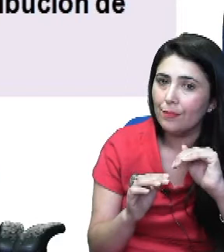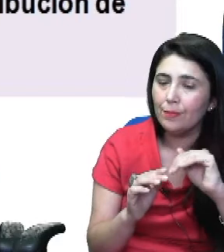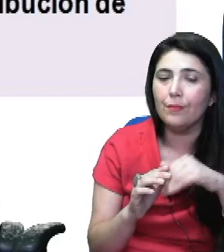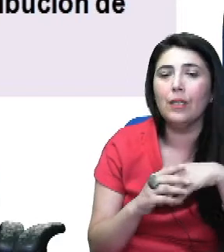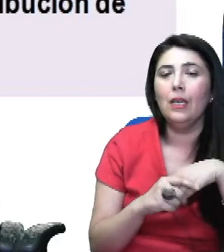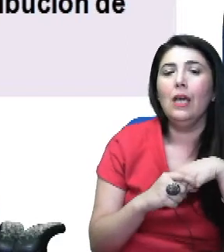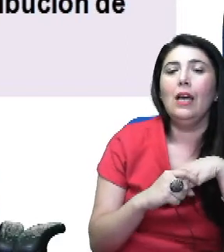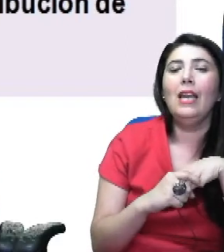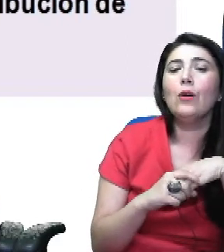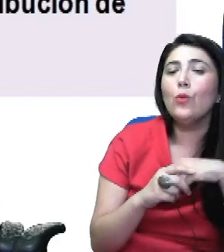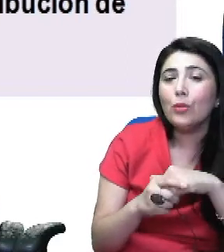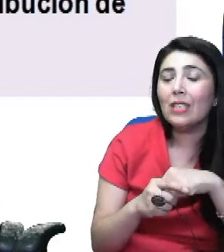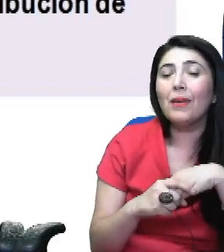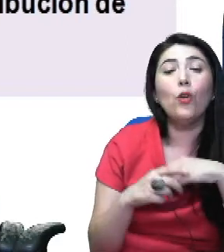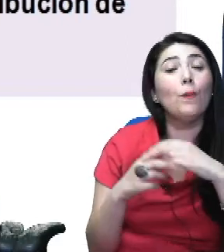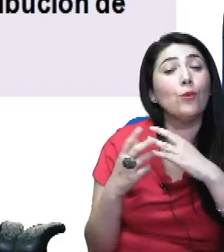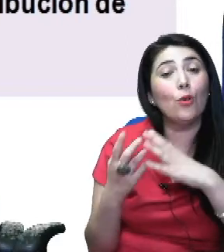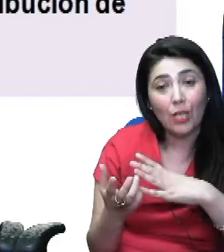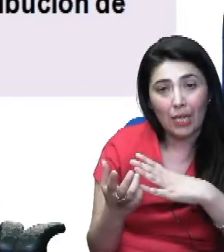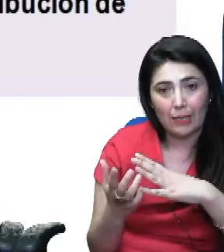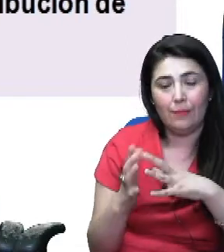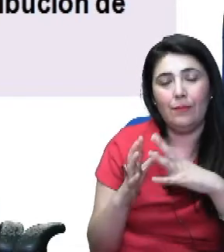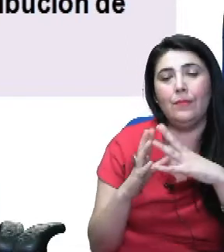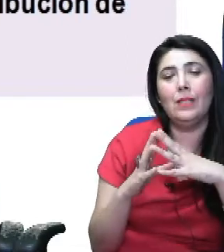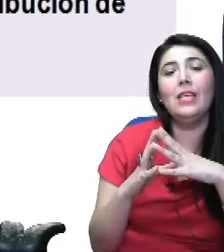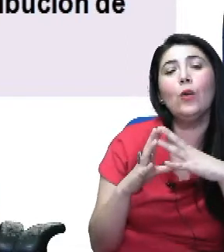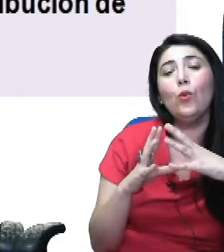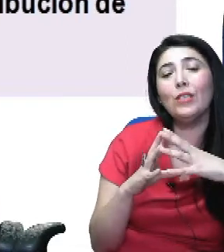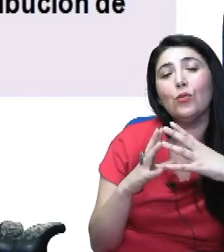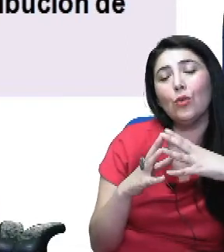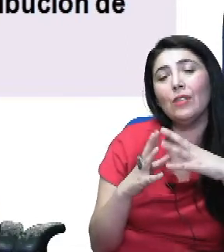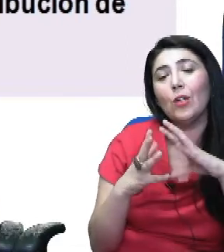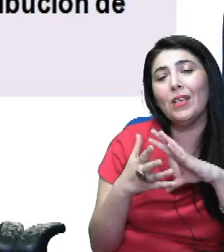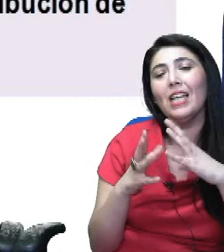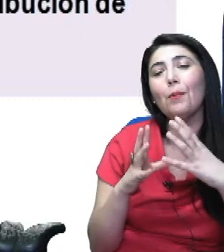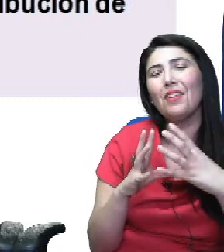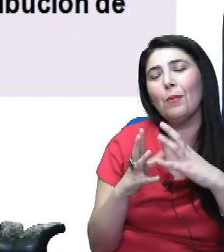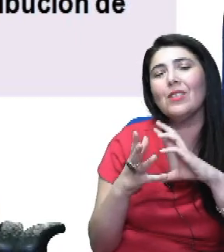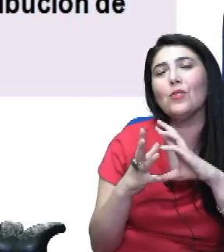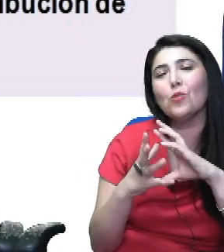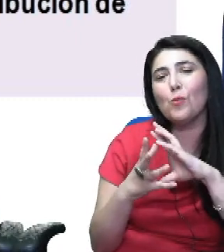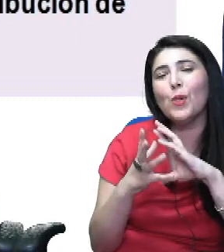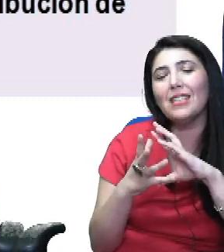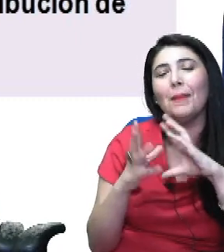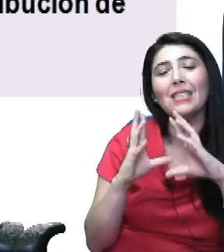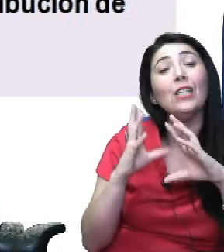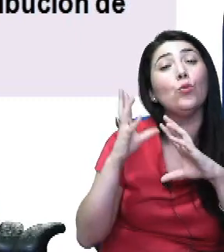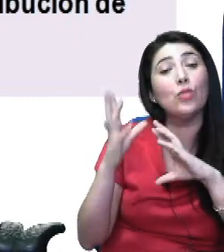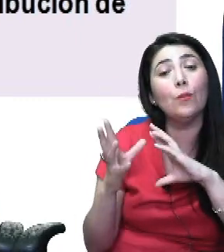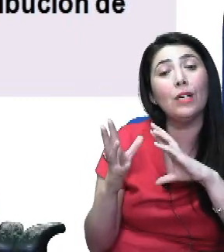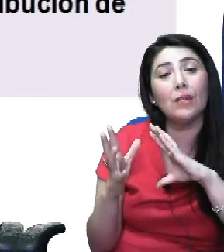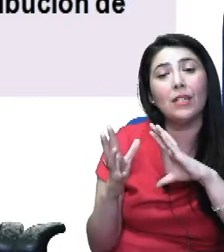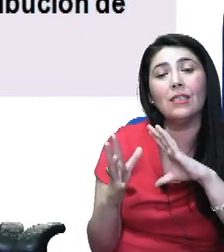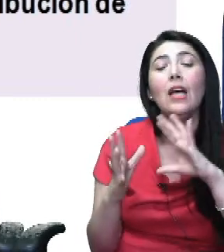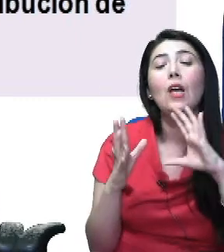duelo, la angustia también no patológica y algunos trastornos de salud mental que podríamos decir que pueden ser más